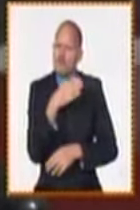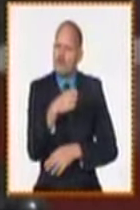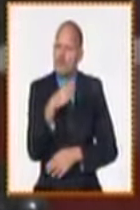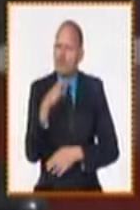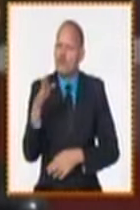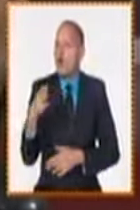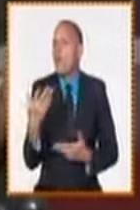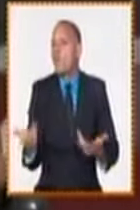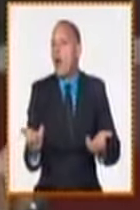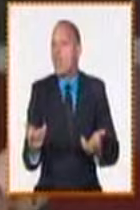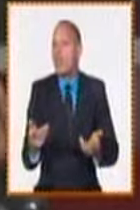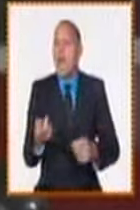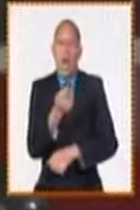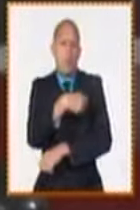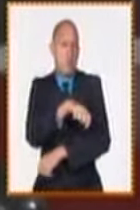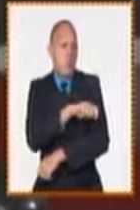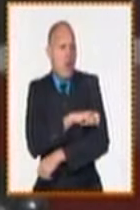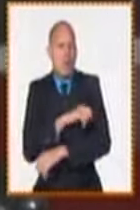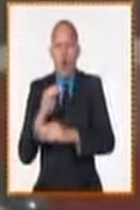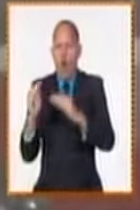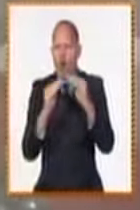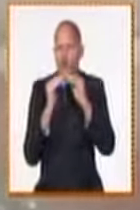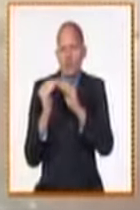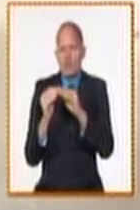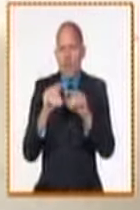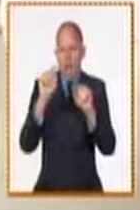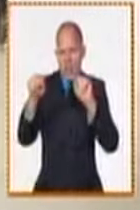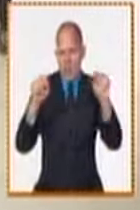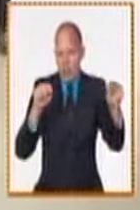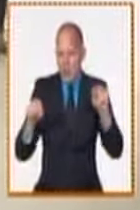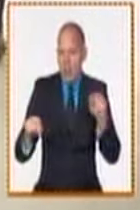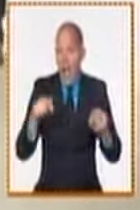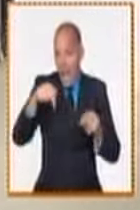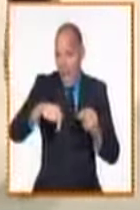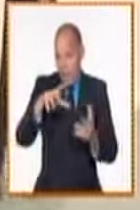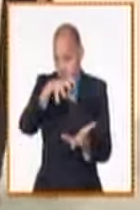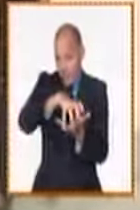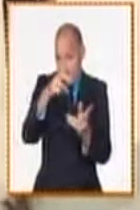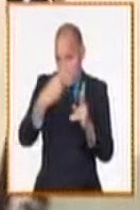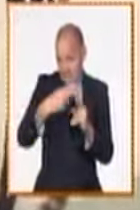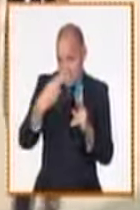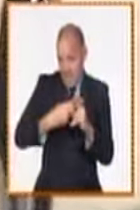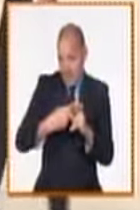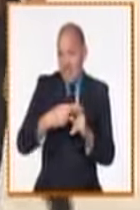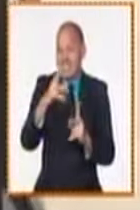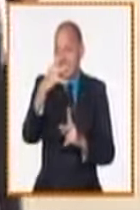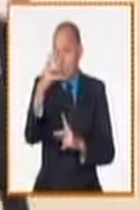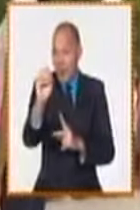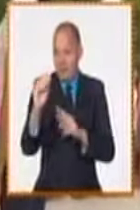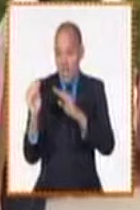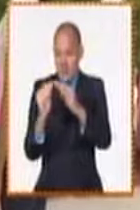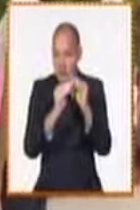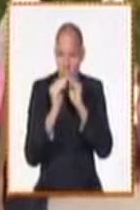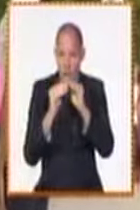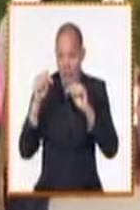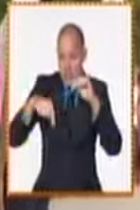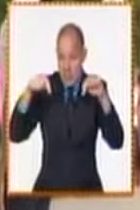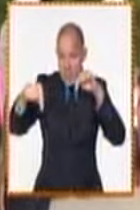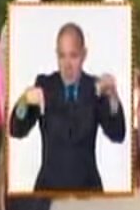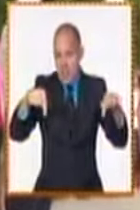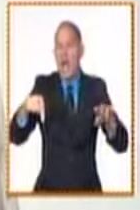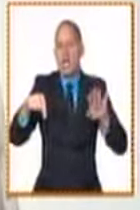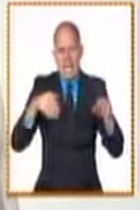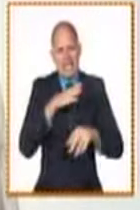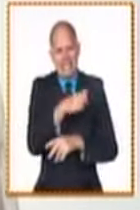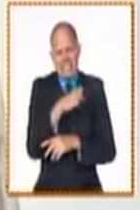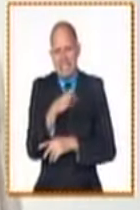Bayamo a más de 50 comunidades. El programa y la cubanía en esta provincia, pues